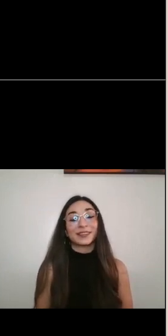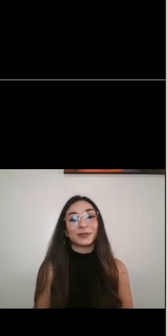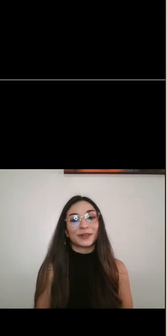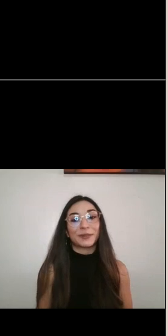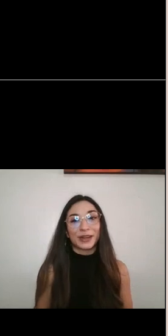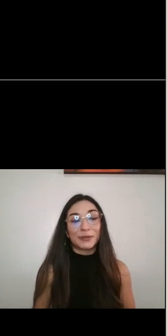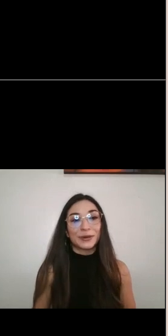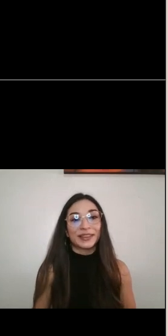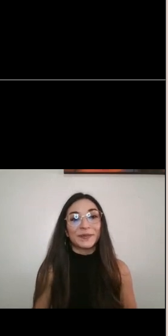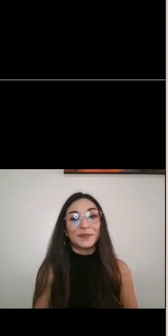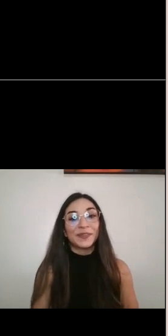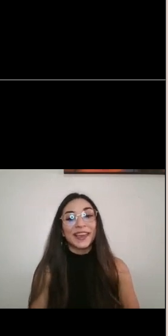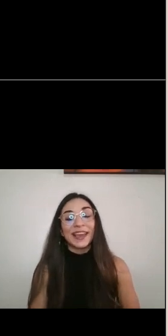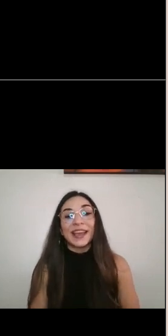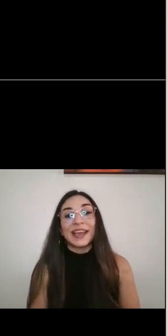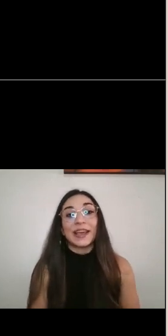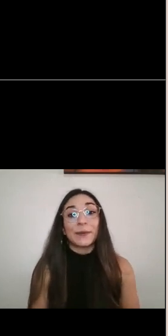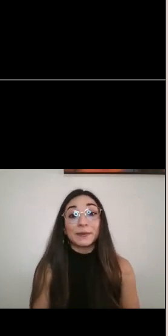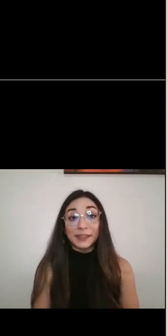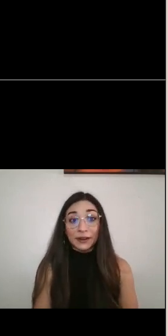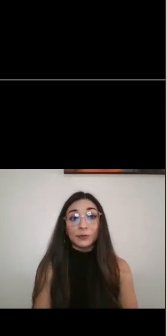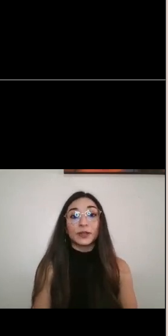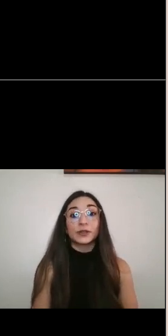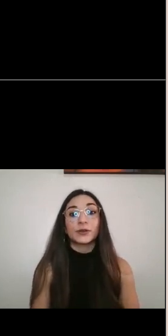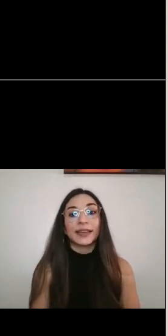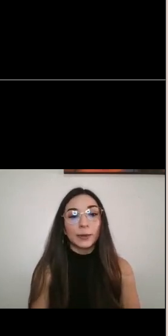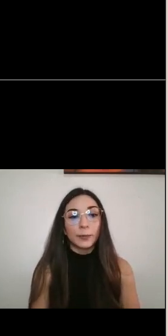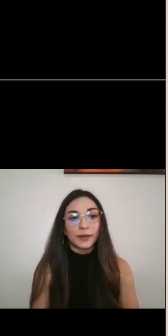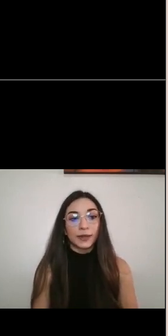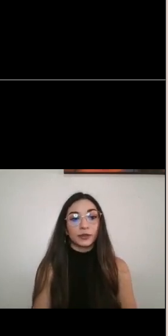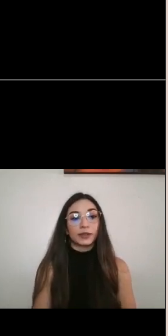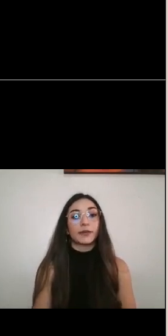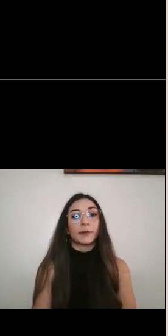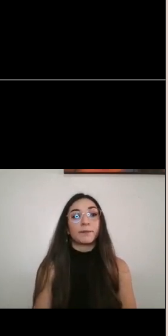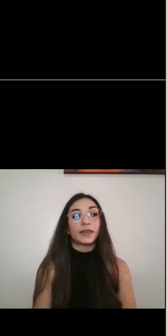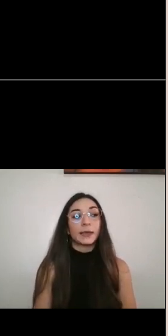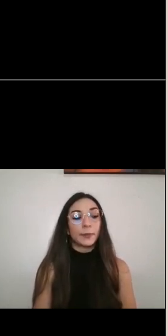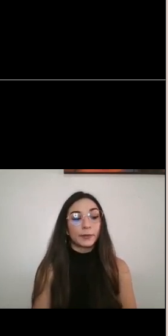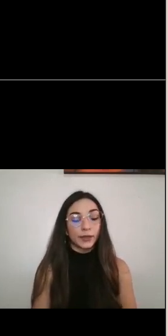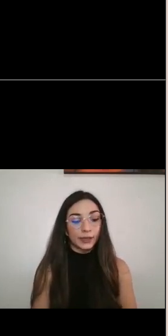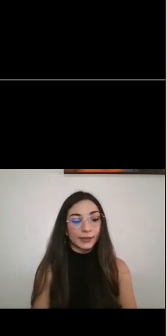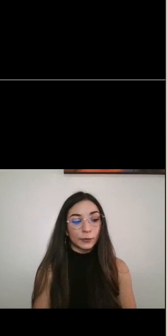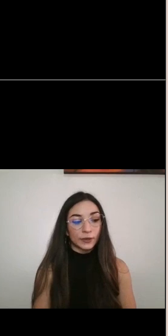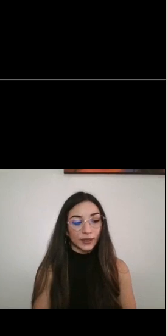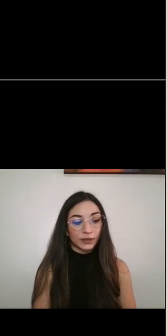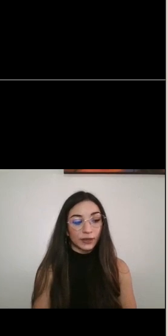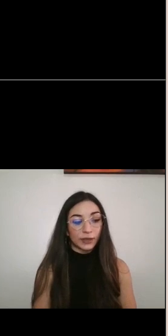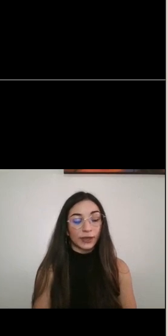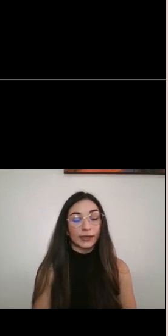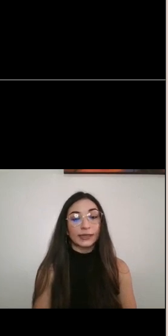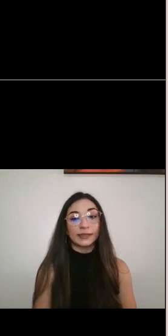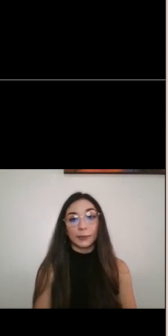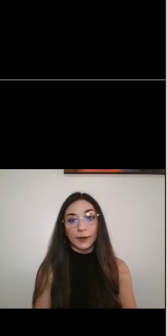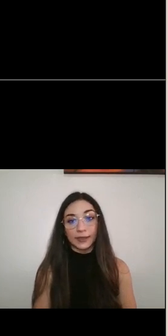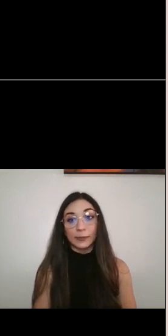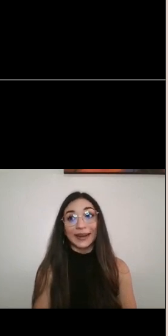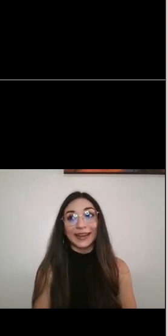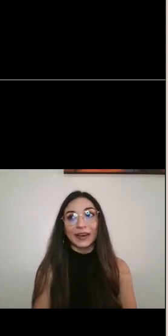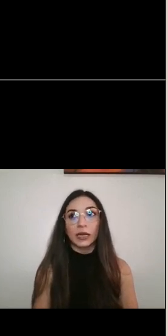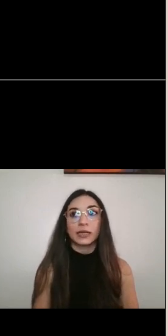gracias por el aporte. Vamos a hablar un poquito sobre qué es la pérdida auditiva. Y para mí es importante en esta